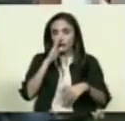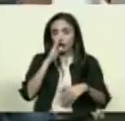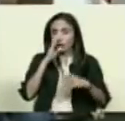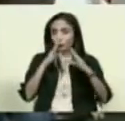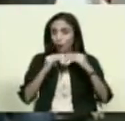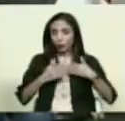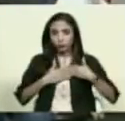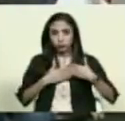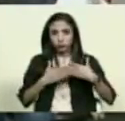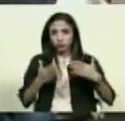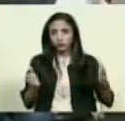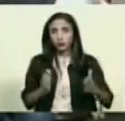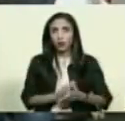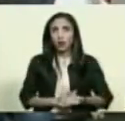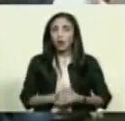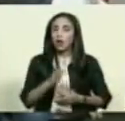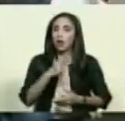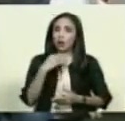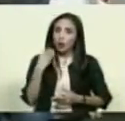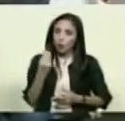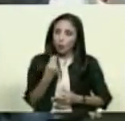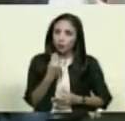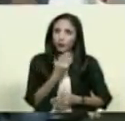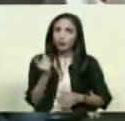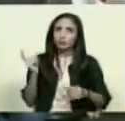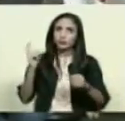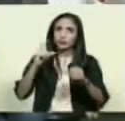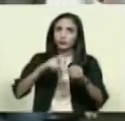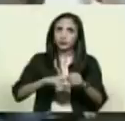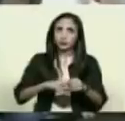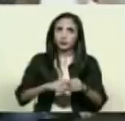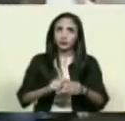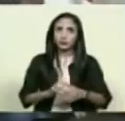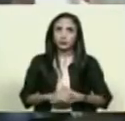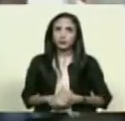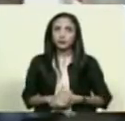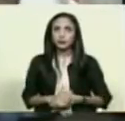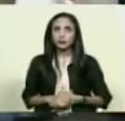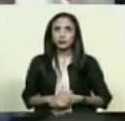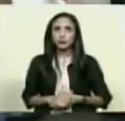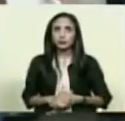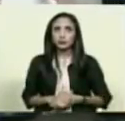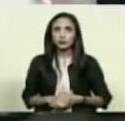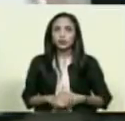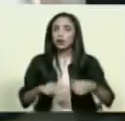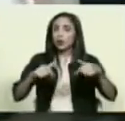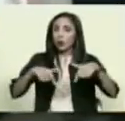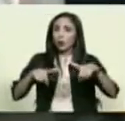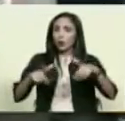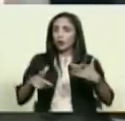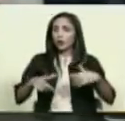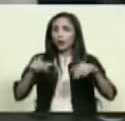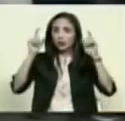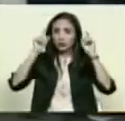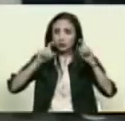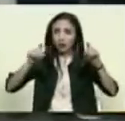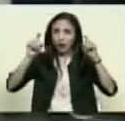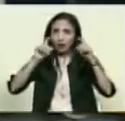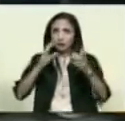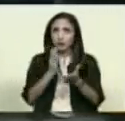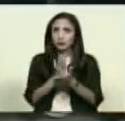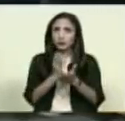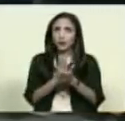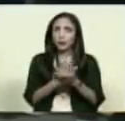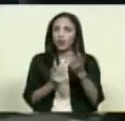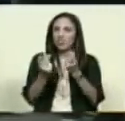tenemos jóvenes incorporados en Chamba Juvenil que están recibiendo todo lo que es la formación, la capacitación en el